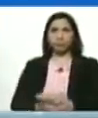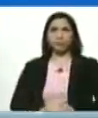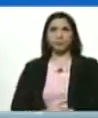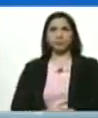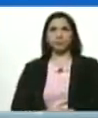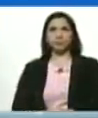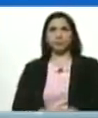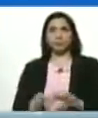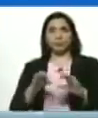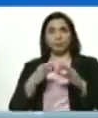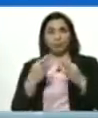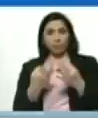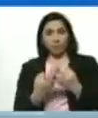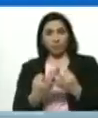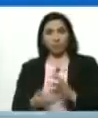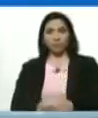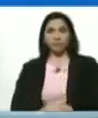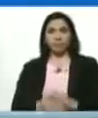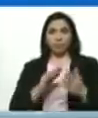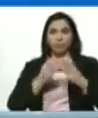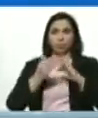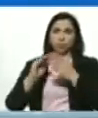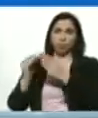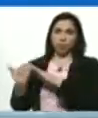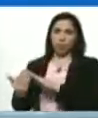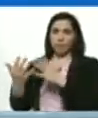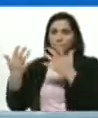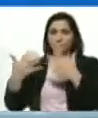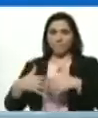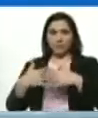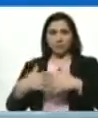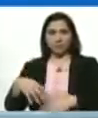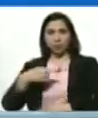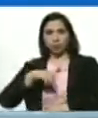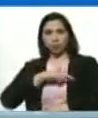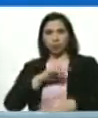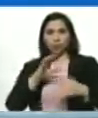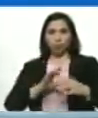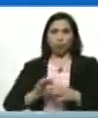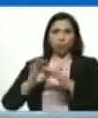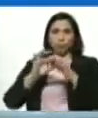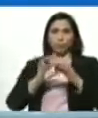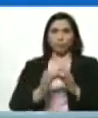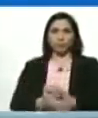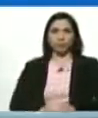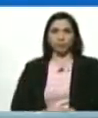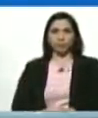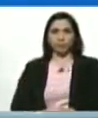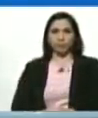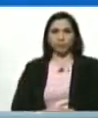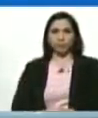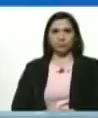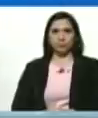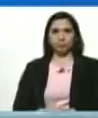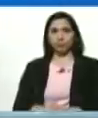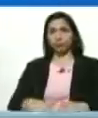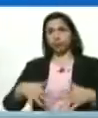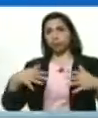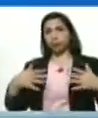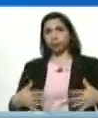en la familia en la comunidad en la empresa nos unimos por tanto el paso de